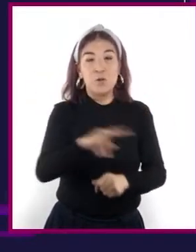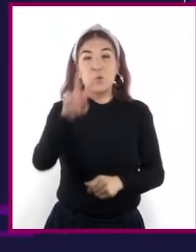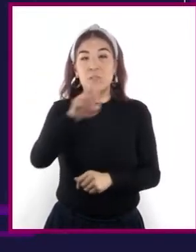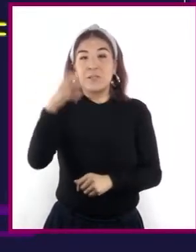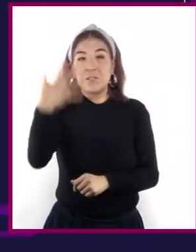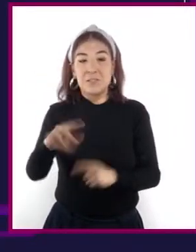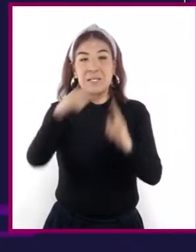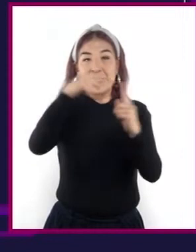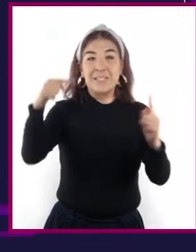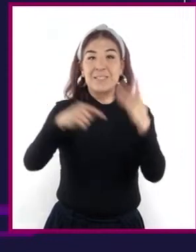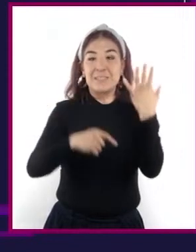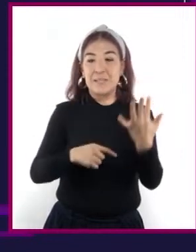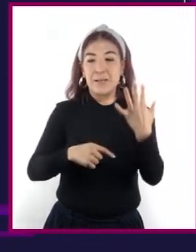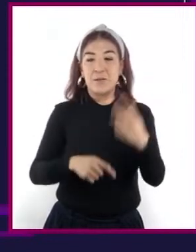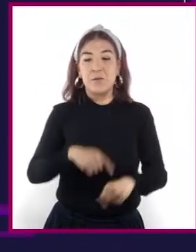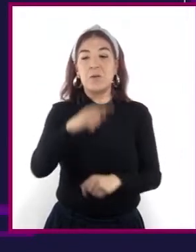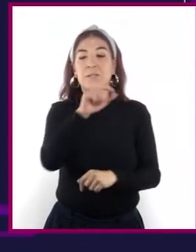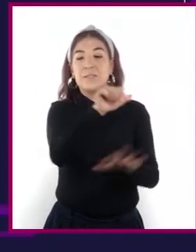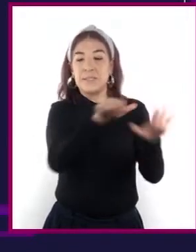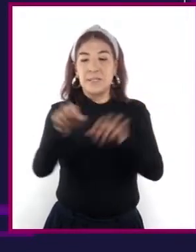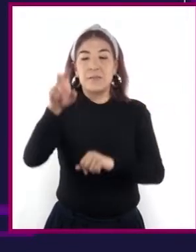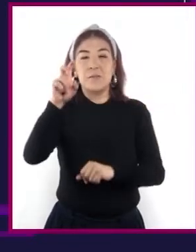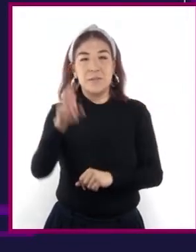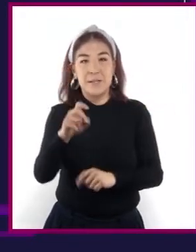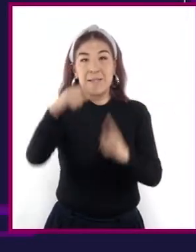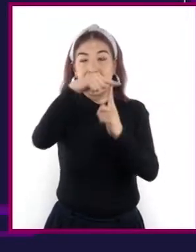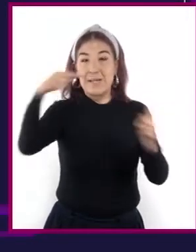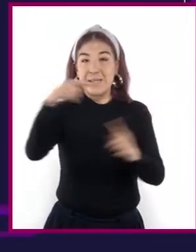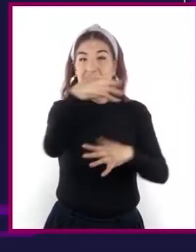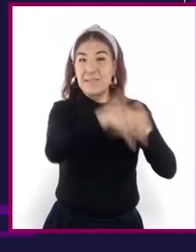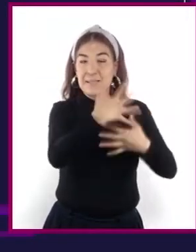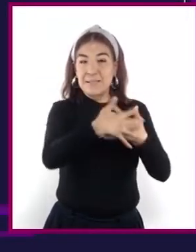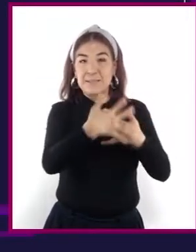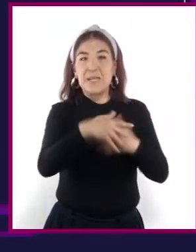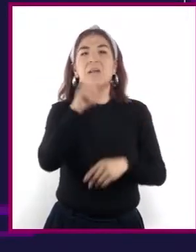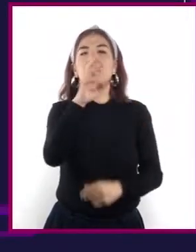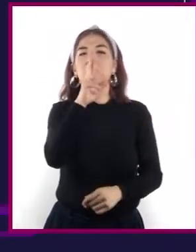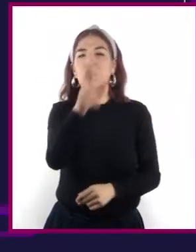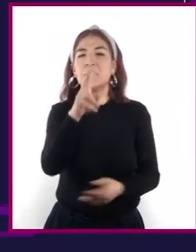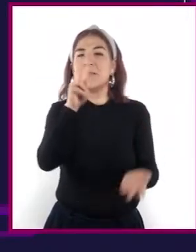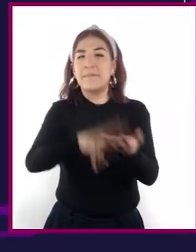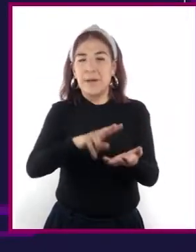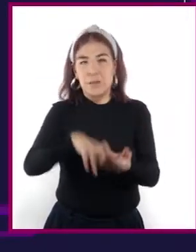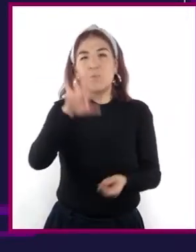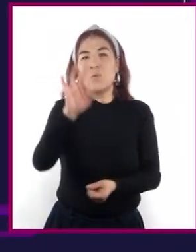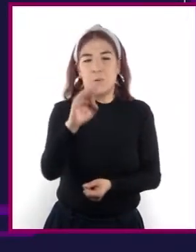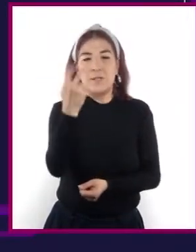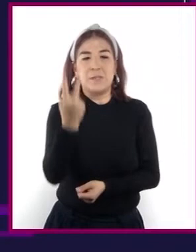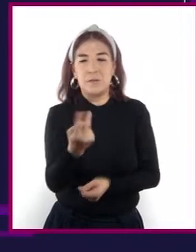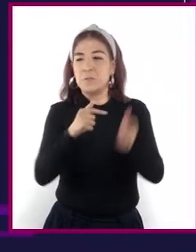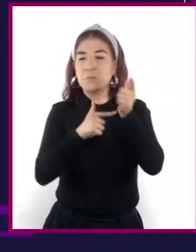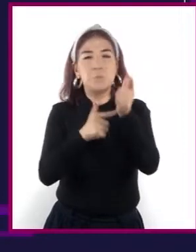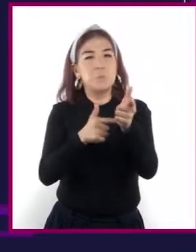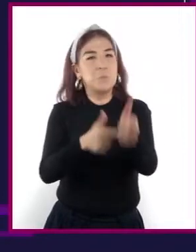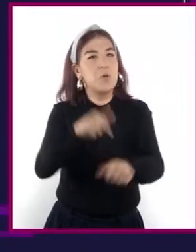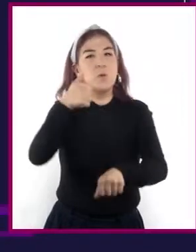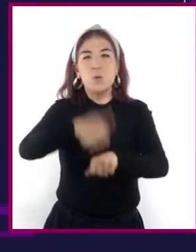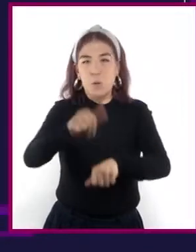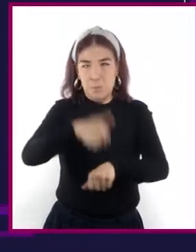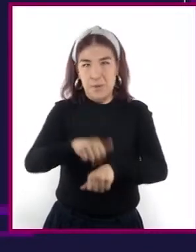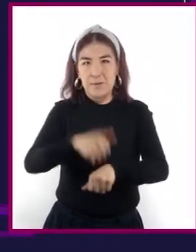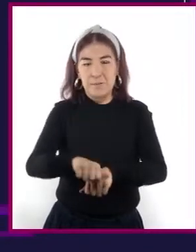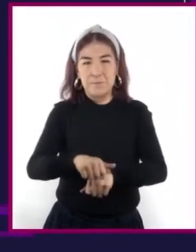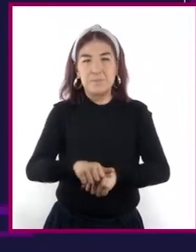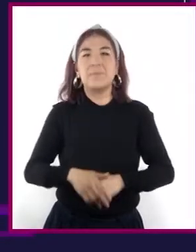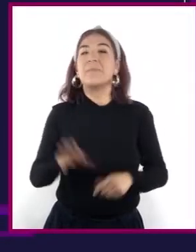5 y 630 entre 15, observamos que el cociente es 42, es decir, es un valor